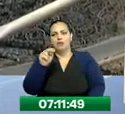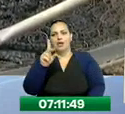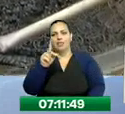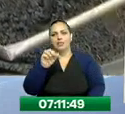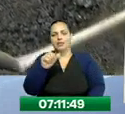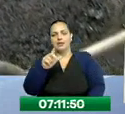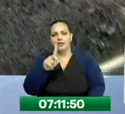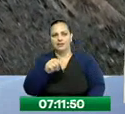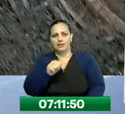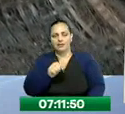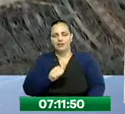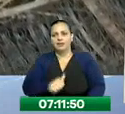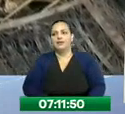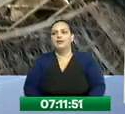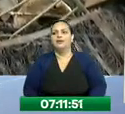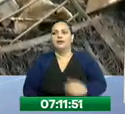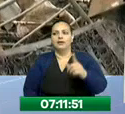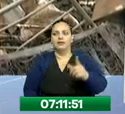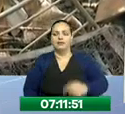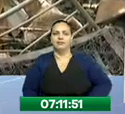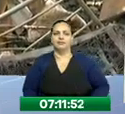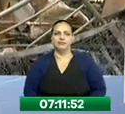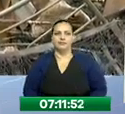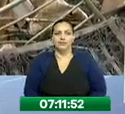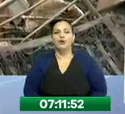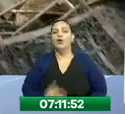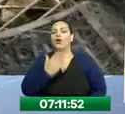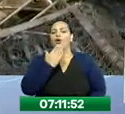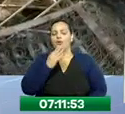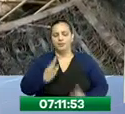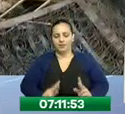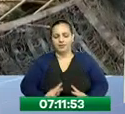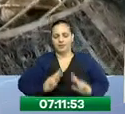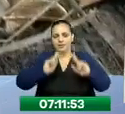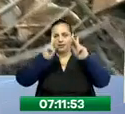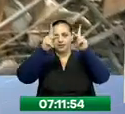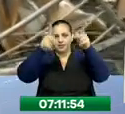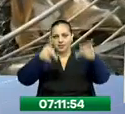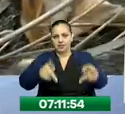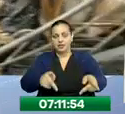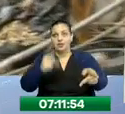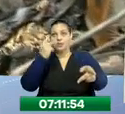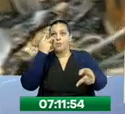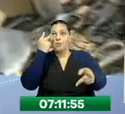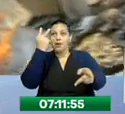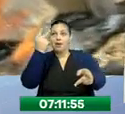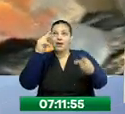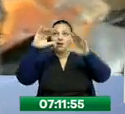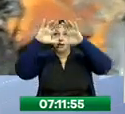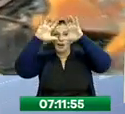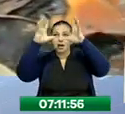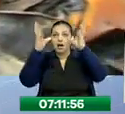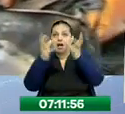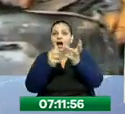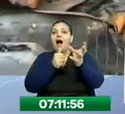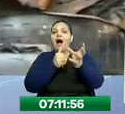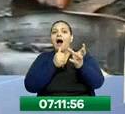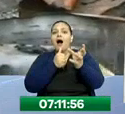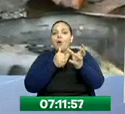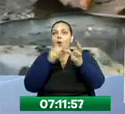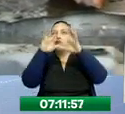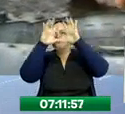usted sigue largo hasta una gasolinera, la primera gasolinera que exista, a mano derecha, al fondo. Las personas que